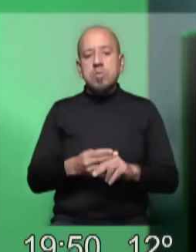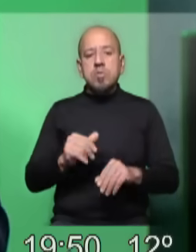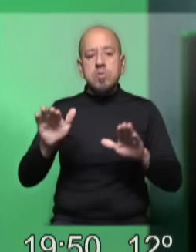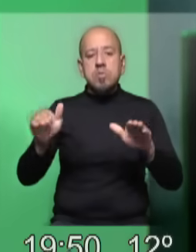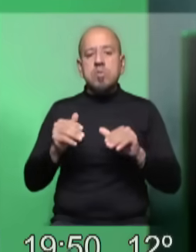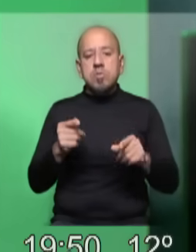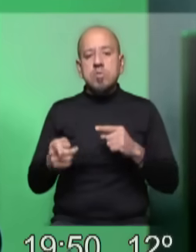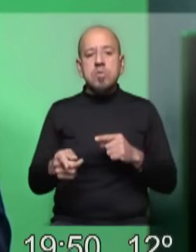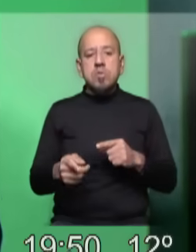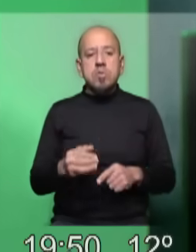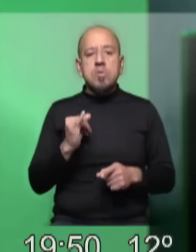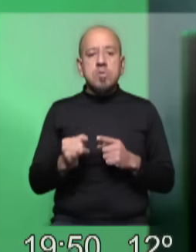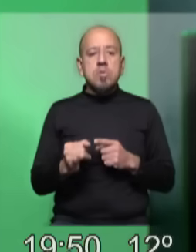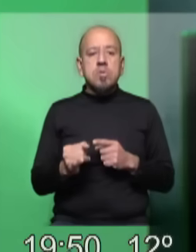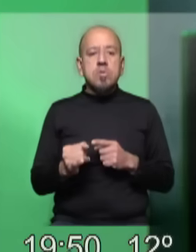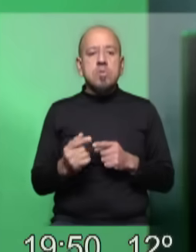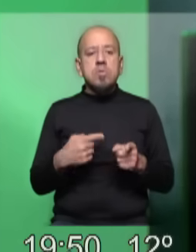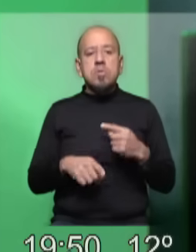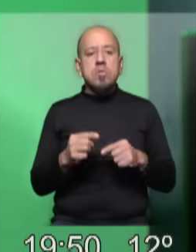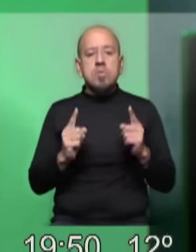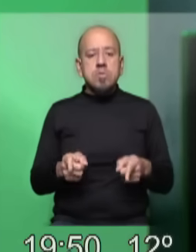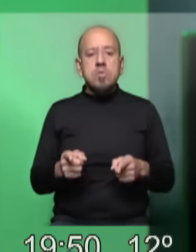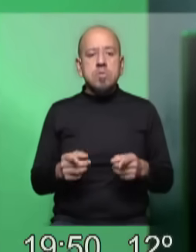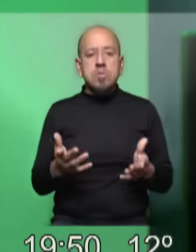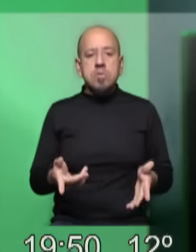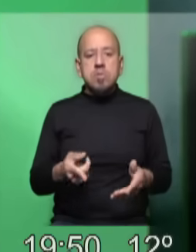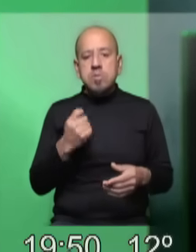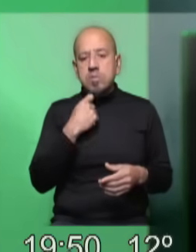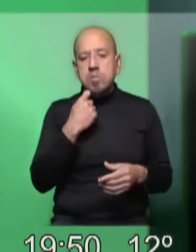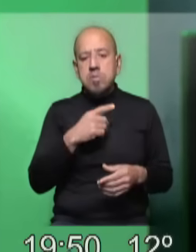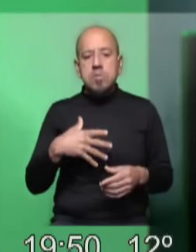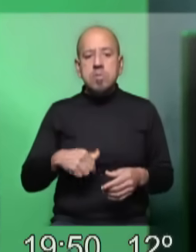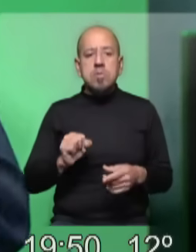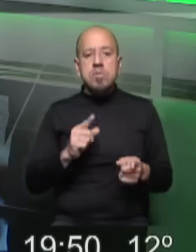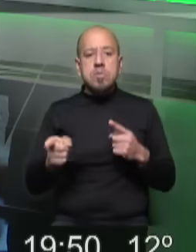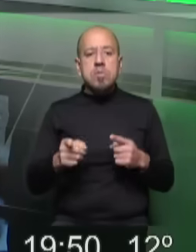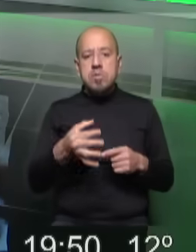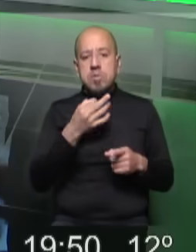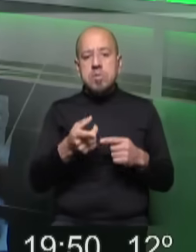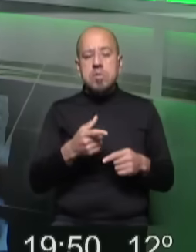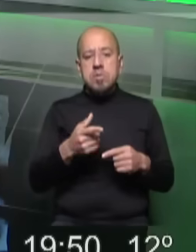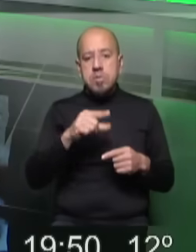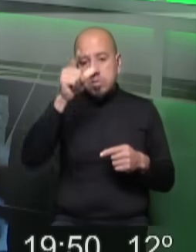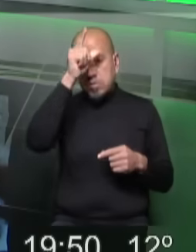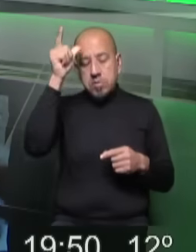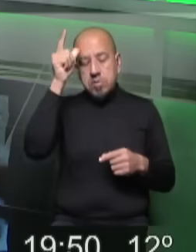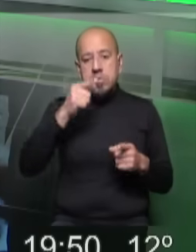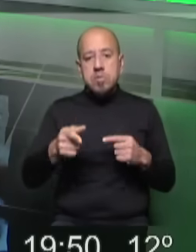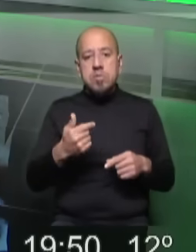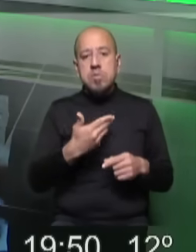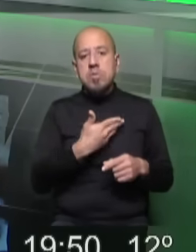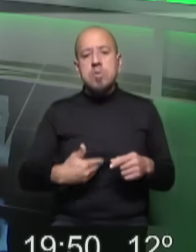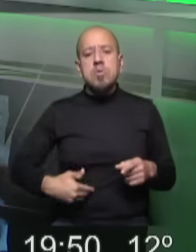bustillo si si se existiera esa posibilidad pero también dijo hace falta más hace falta que hable el presidente de la república Y asuma esto que